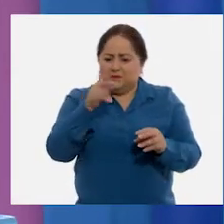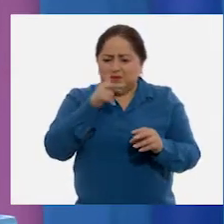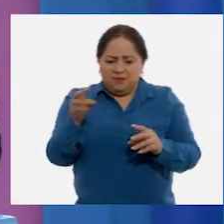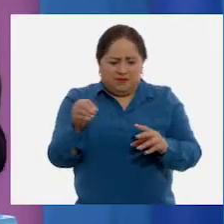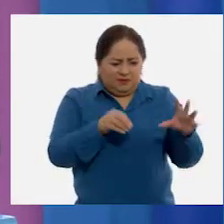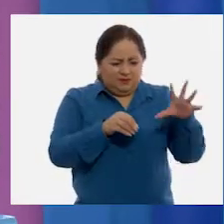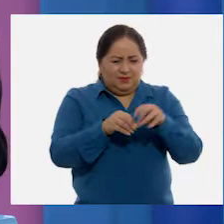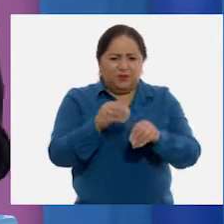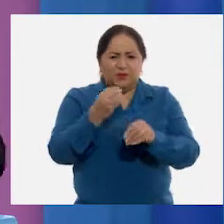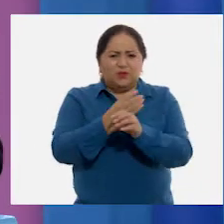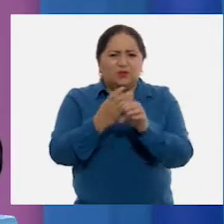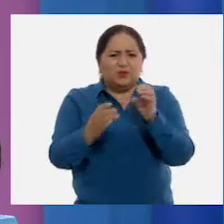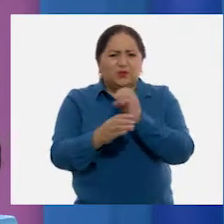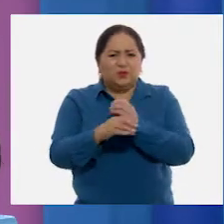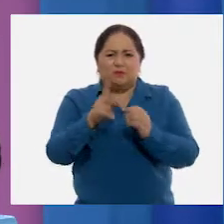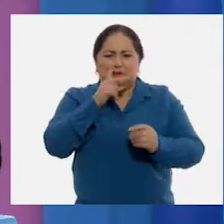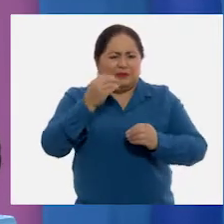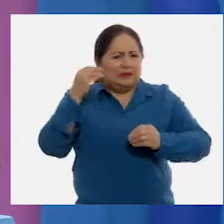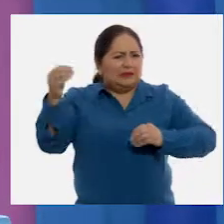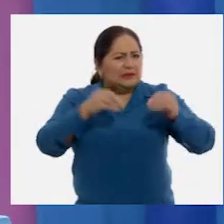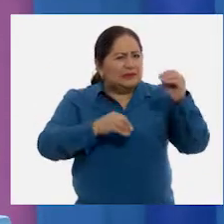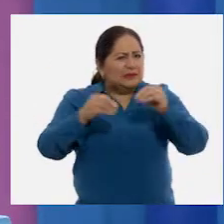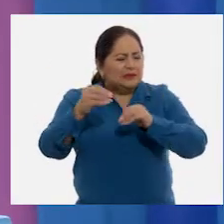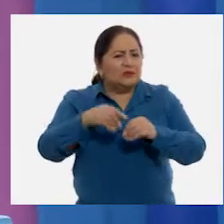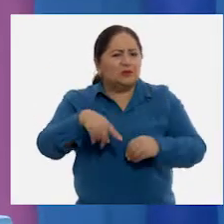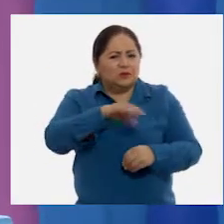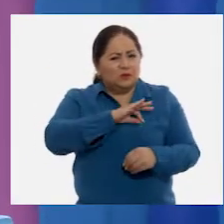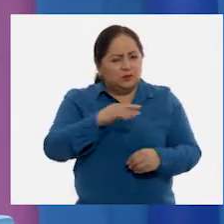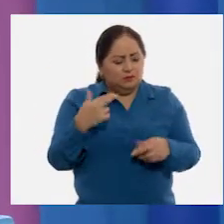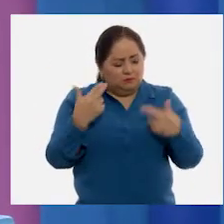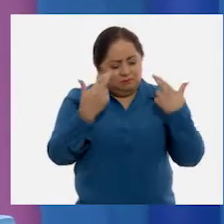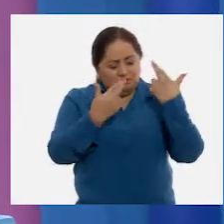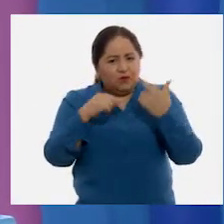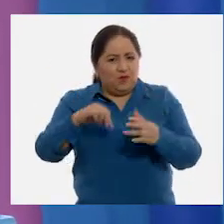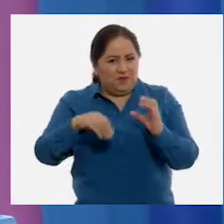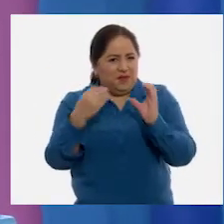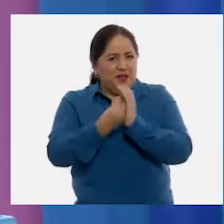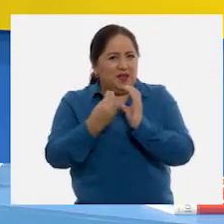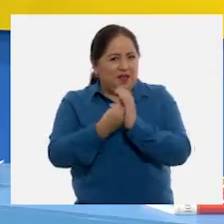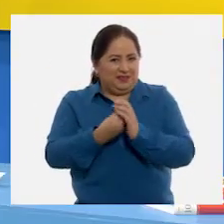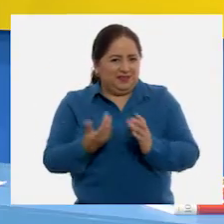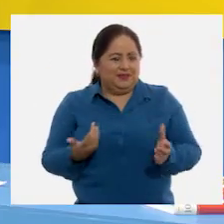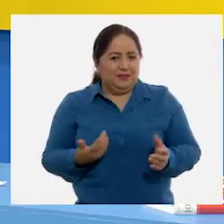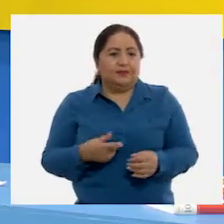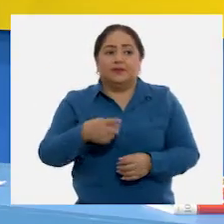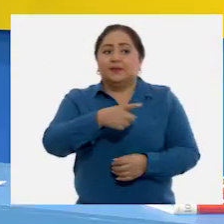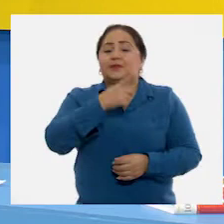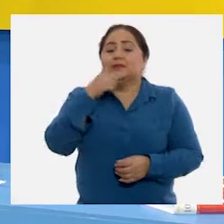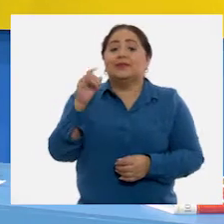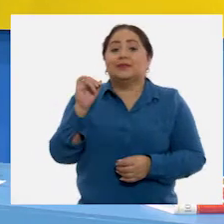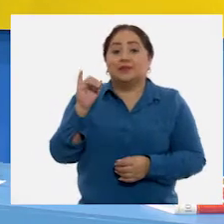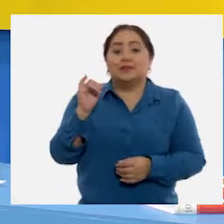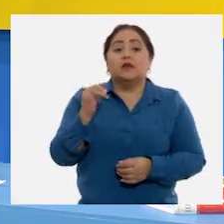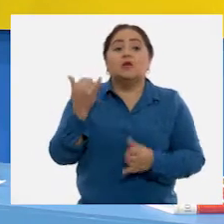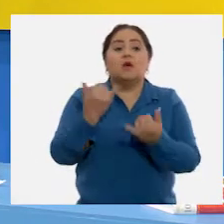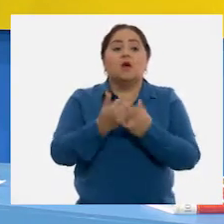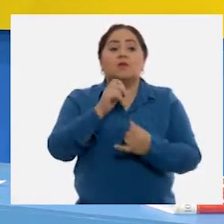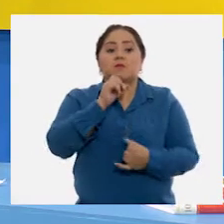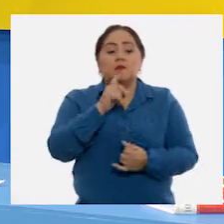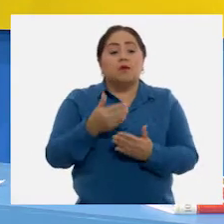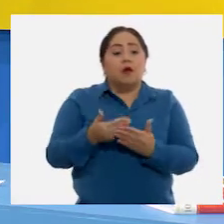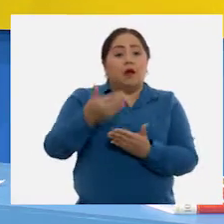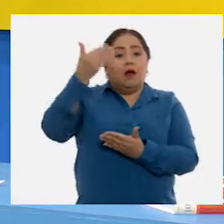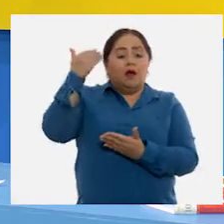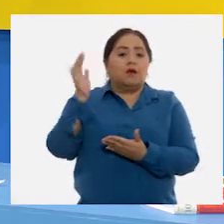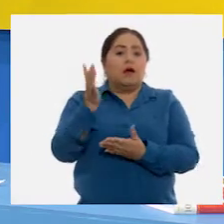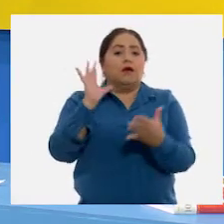pues muchas cosas y muchos elementos que podemos analizar en esta clase de hoy, ¿cierto? Así es, María. En clases anteriores ya